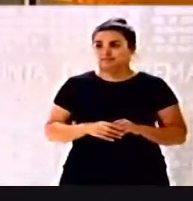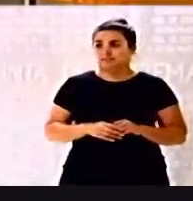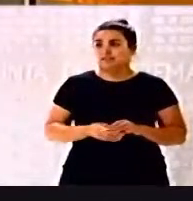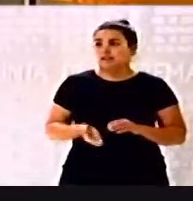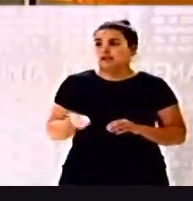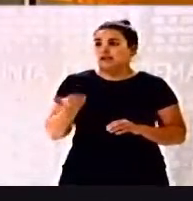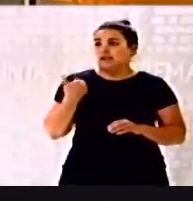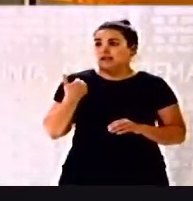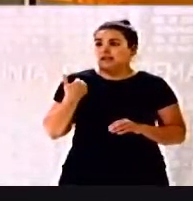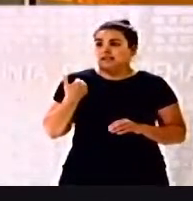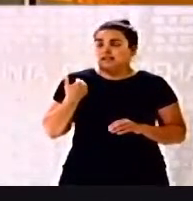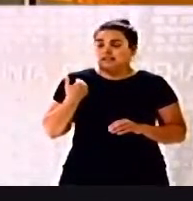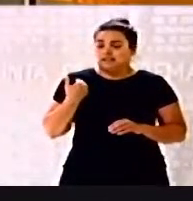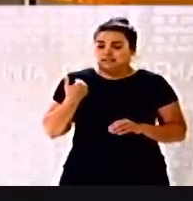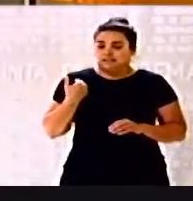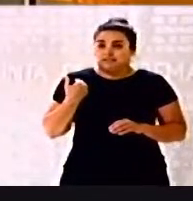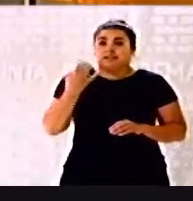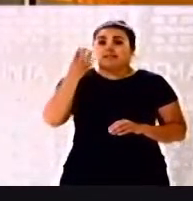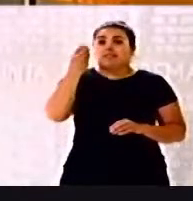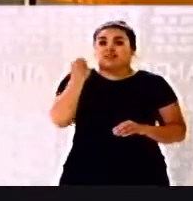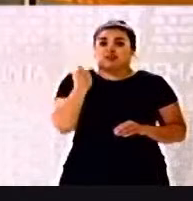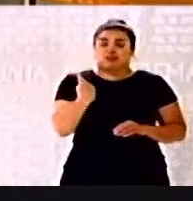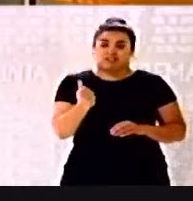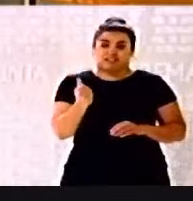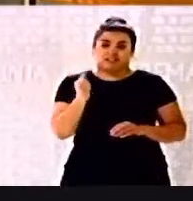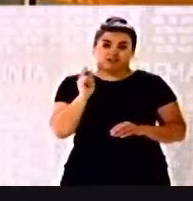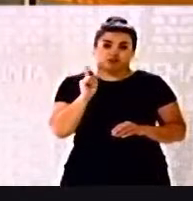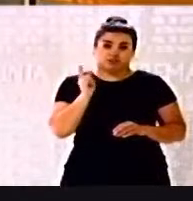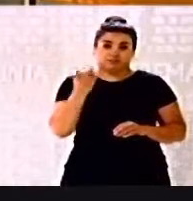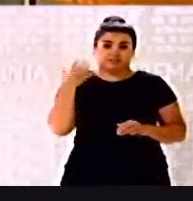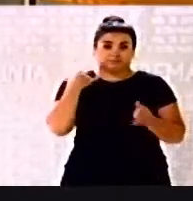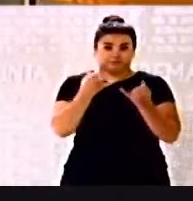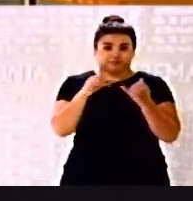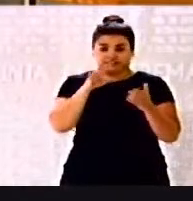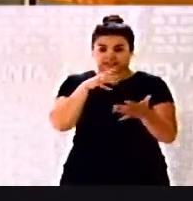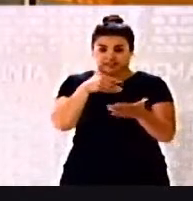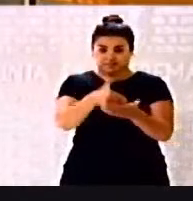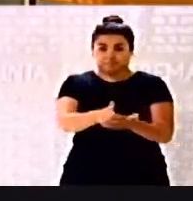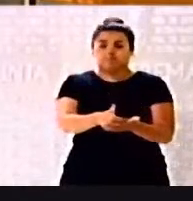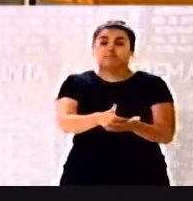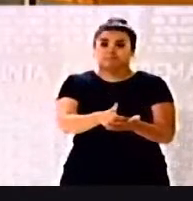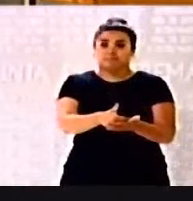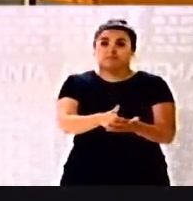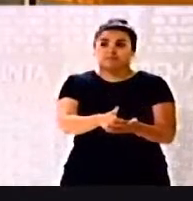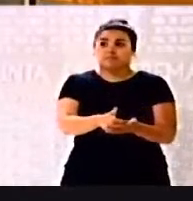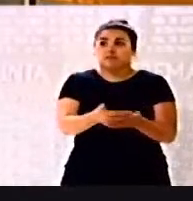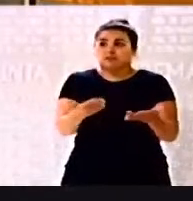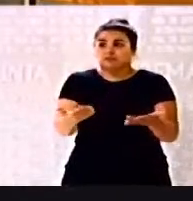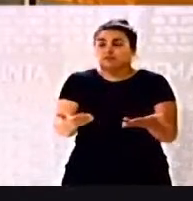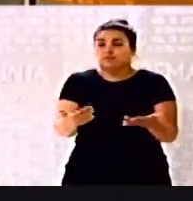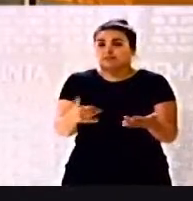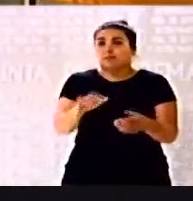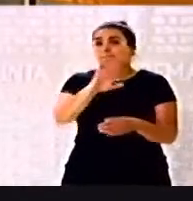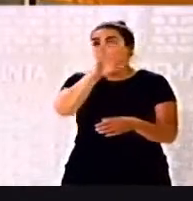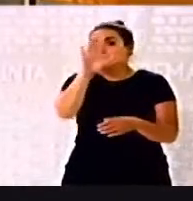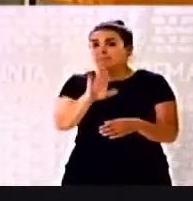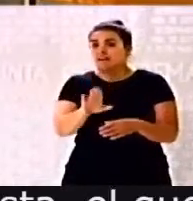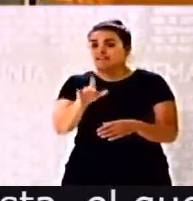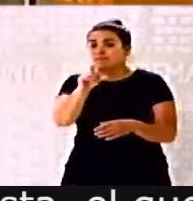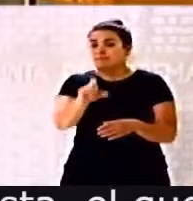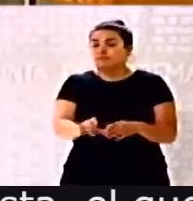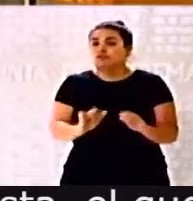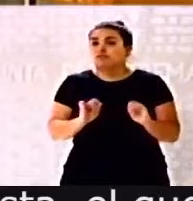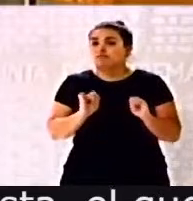solo han pasado 5 días desde la fiesta, el que parece ser paciente cero